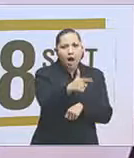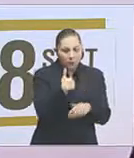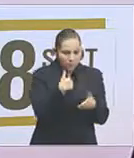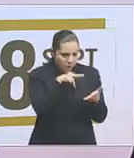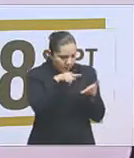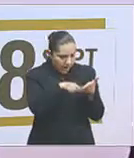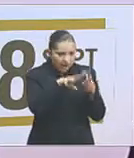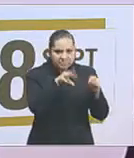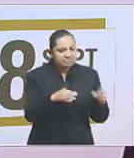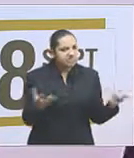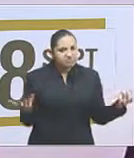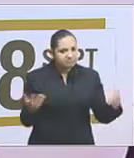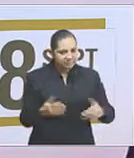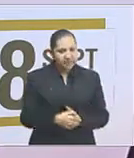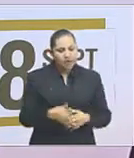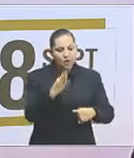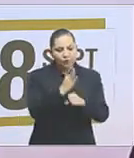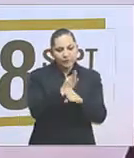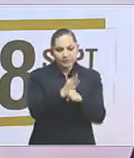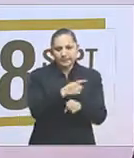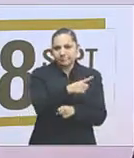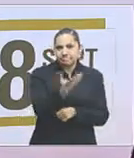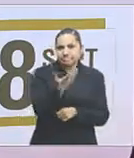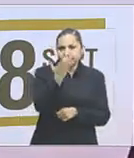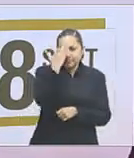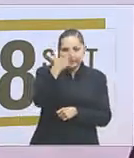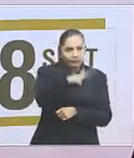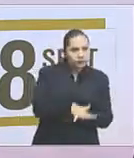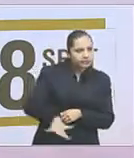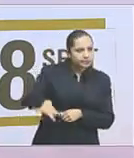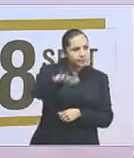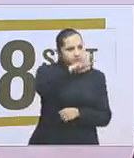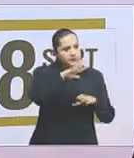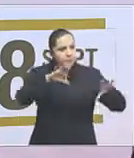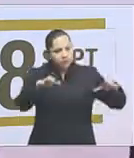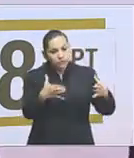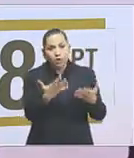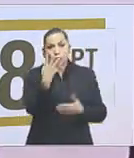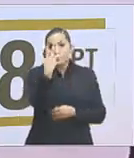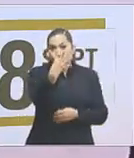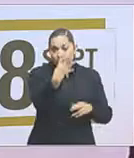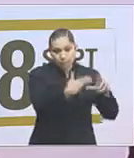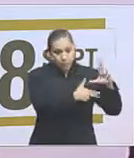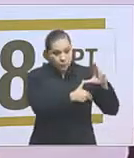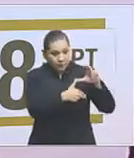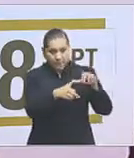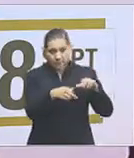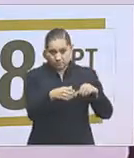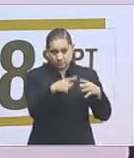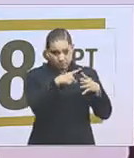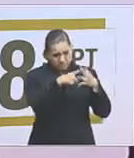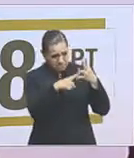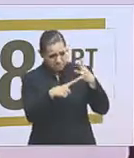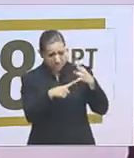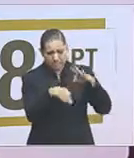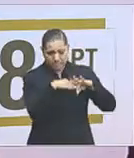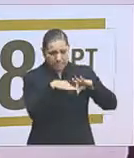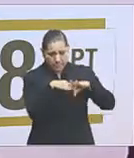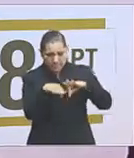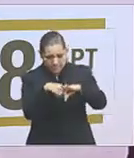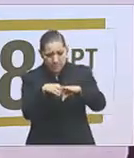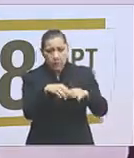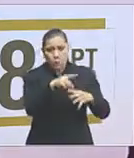un mundo que está por lo menos en nuestra zona del mundo convulso con cuatro huracanes uno tras otro uno tras otro